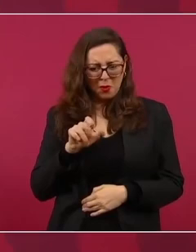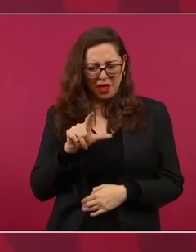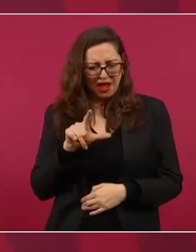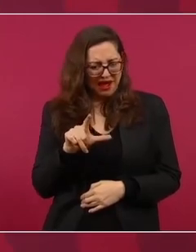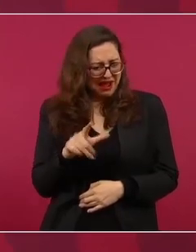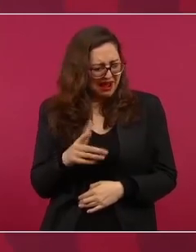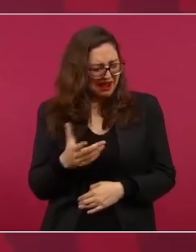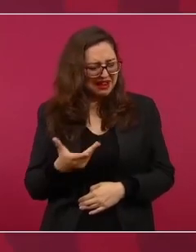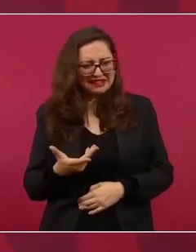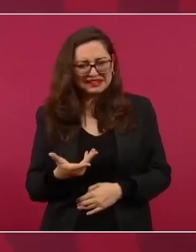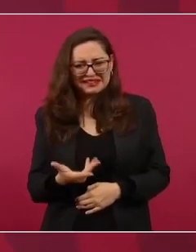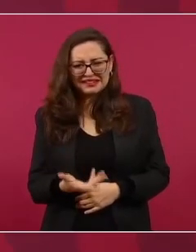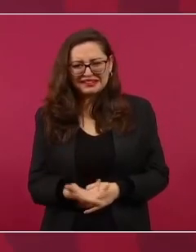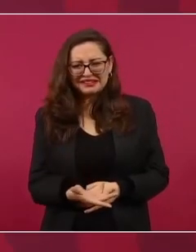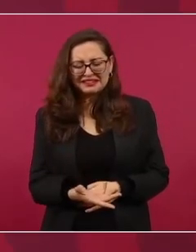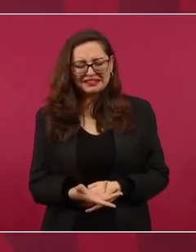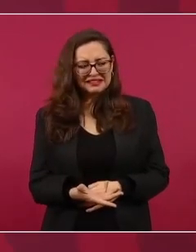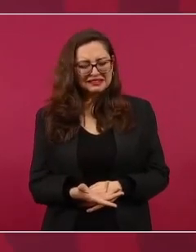Porque